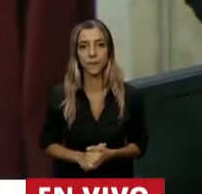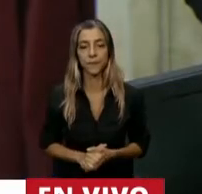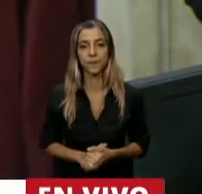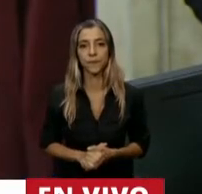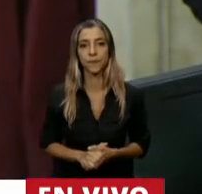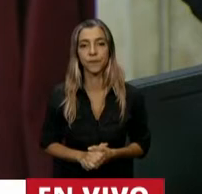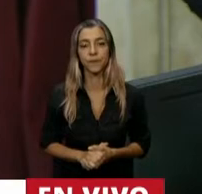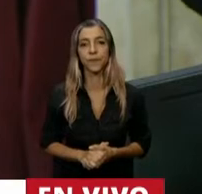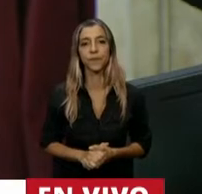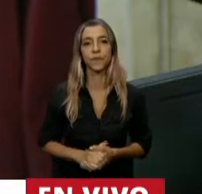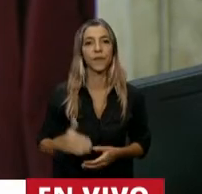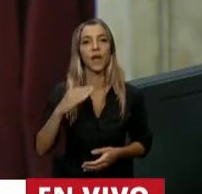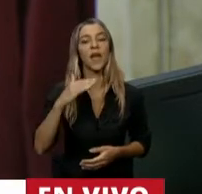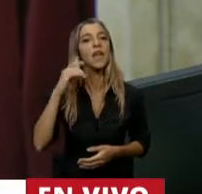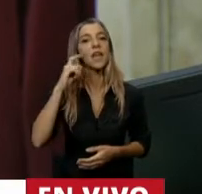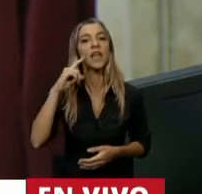Ginocchio, Silvina.